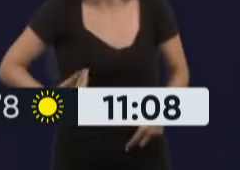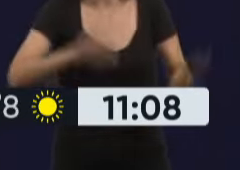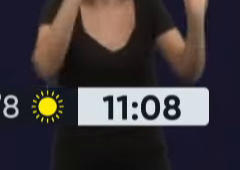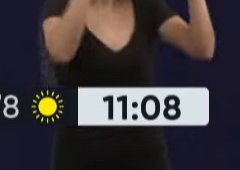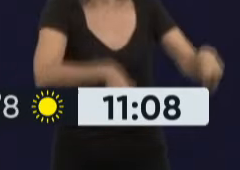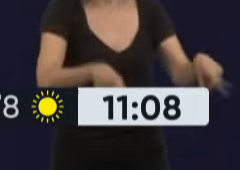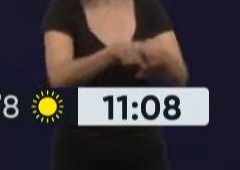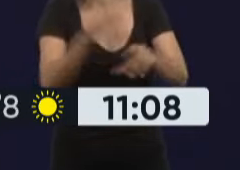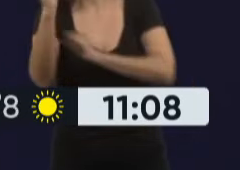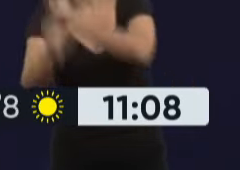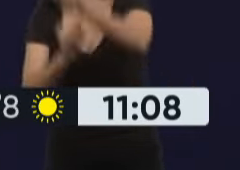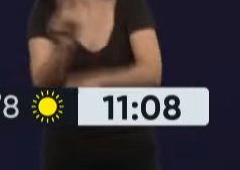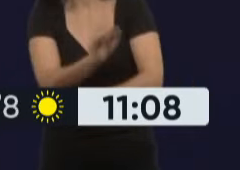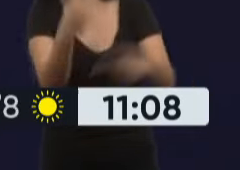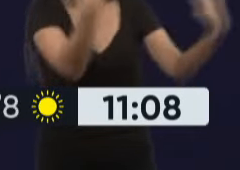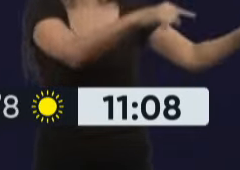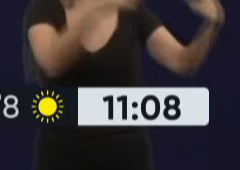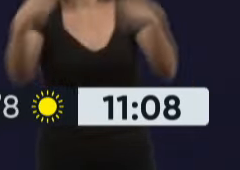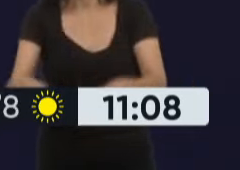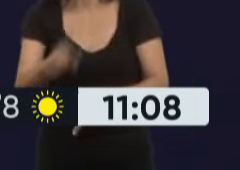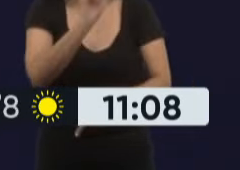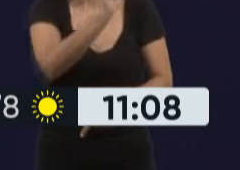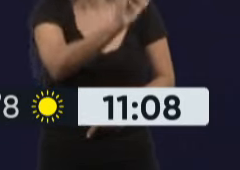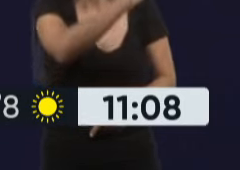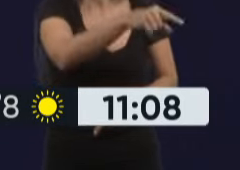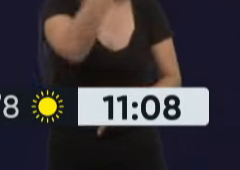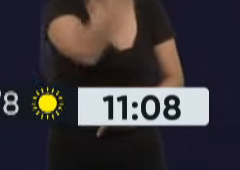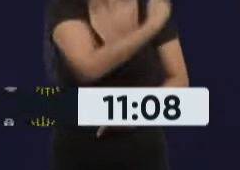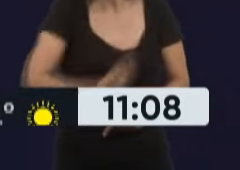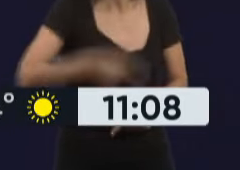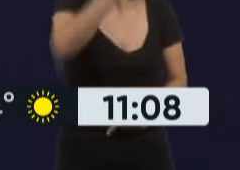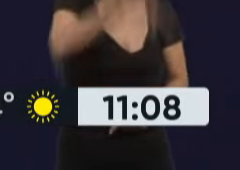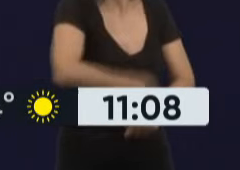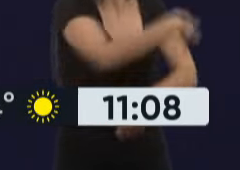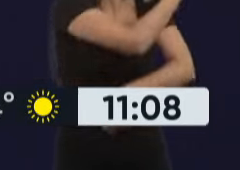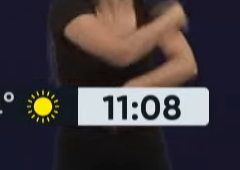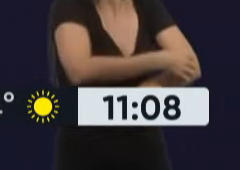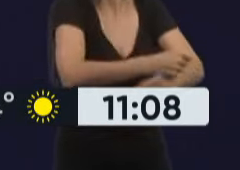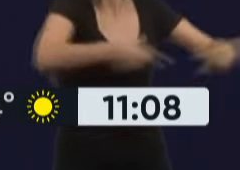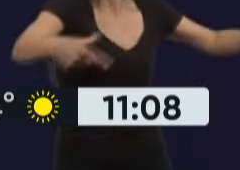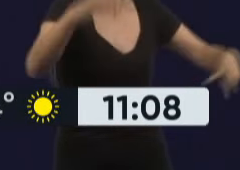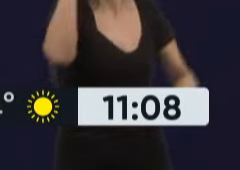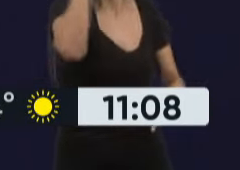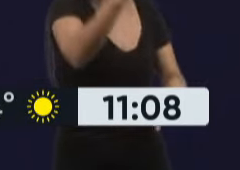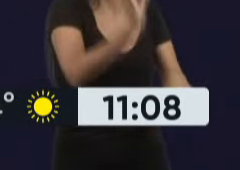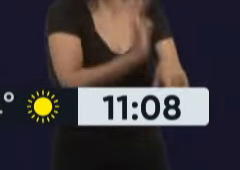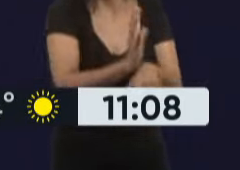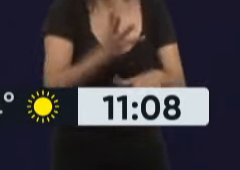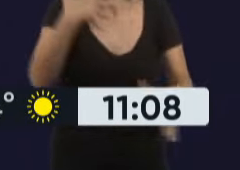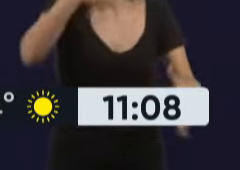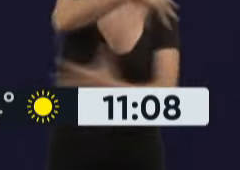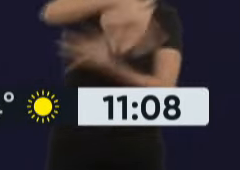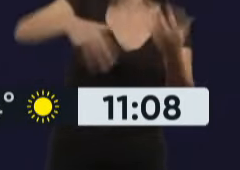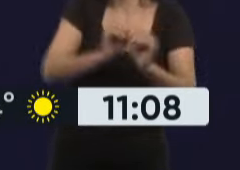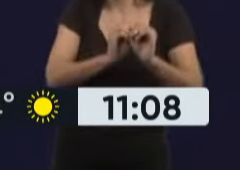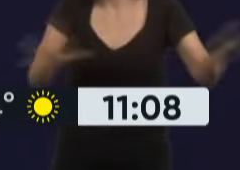empresa privada pero sí lo que ocurrió fue que nos han llevado a las más profundas de las miserias O al menos